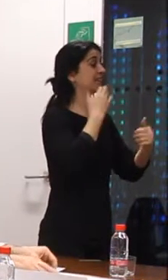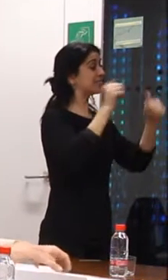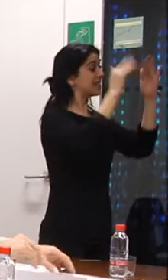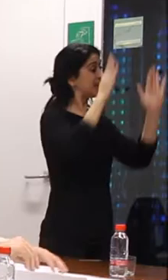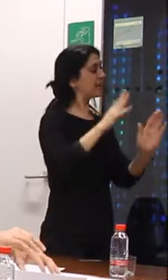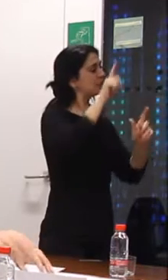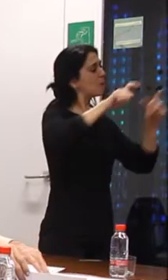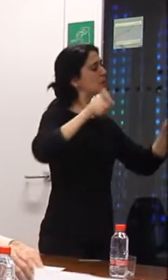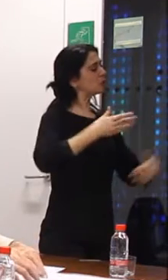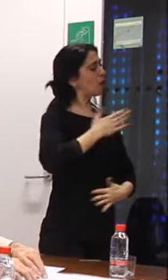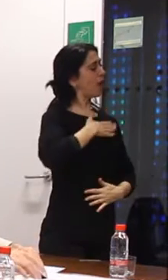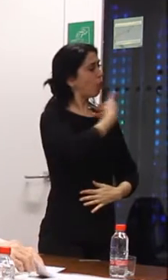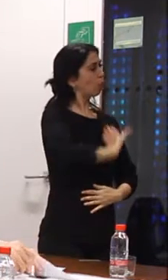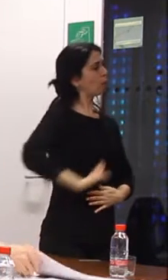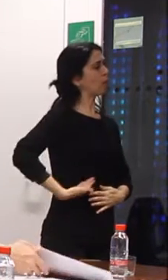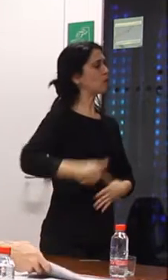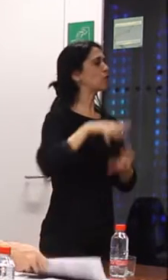vulnerabilidad.